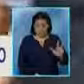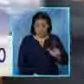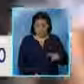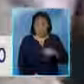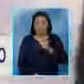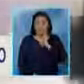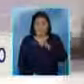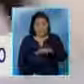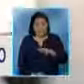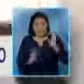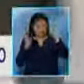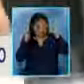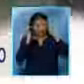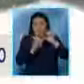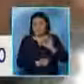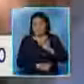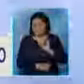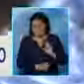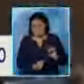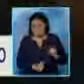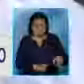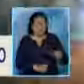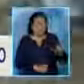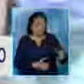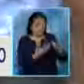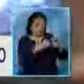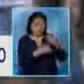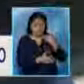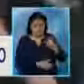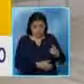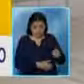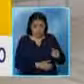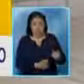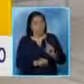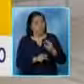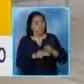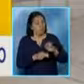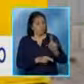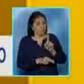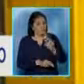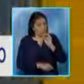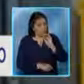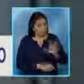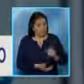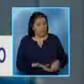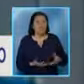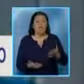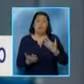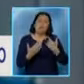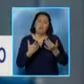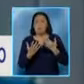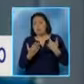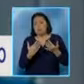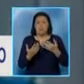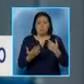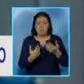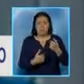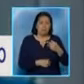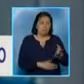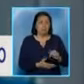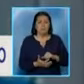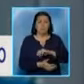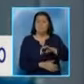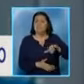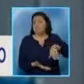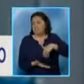alias Casco, es la persona con la que este empresario, cuya identidad reservaremos por seguridad, conversaba tranquilamente en